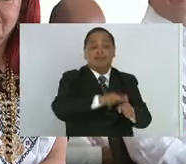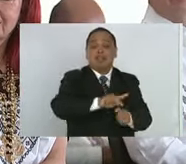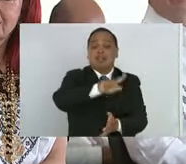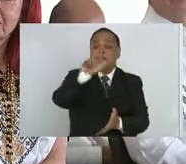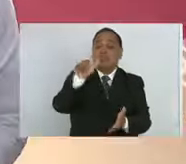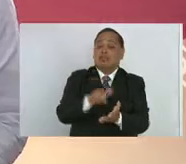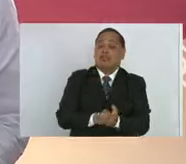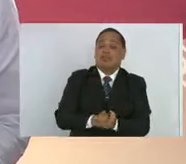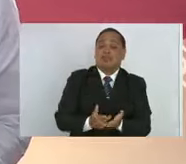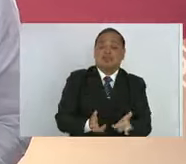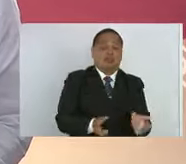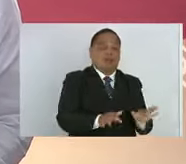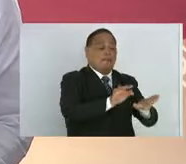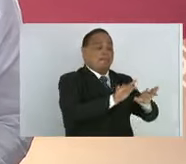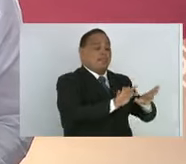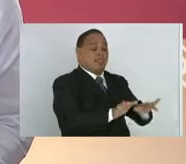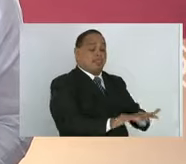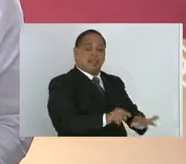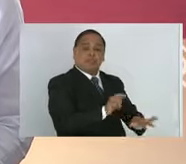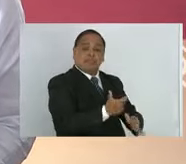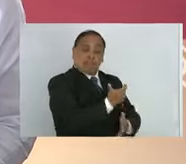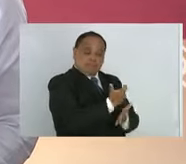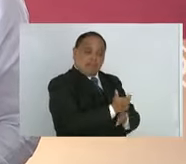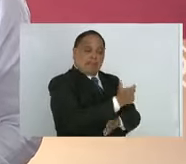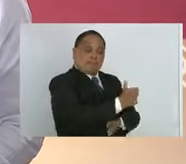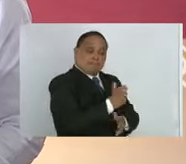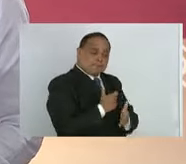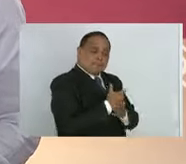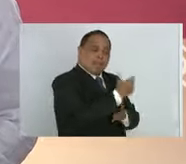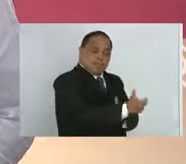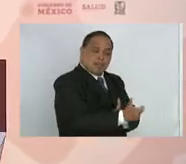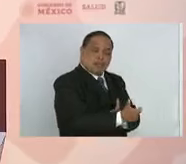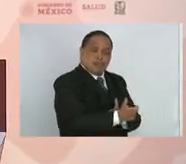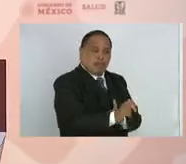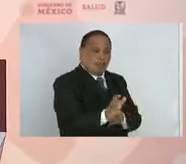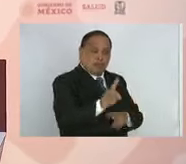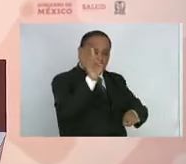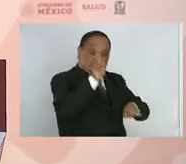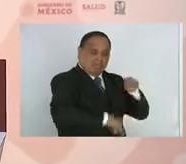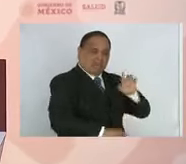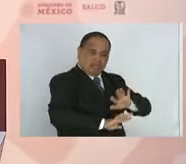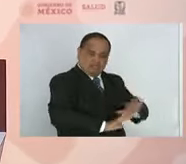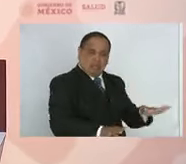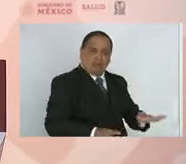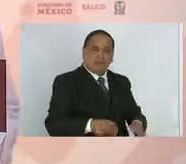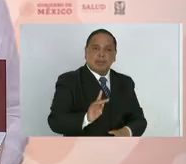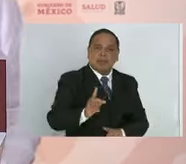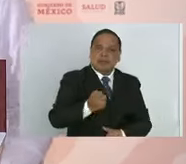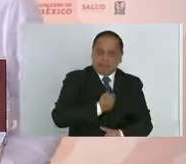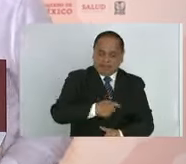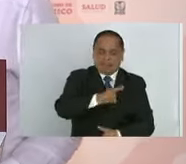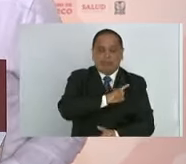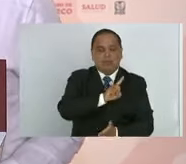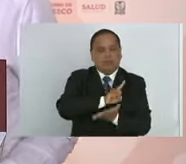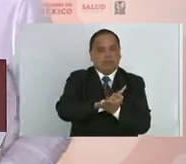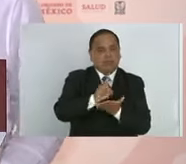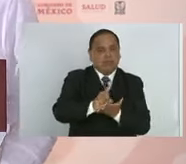cajas registradoras, porque el derecho a la salud es un derecho